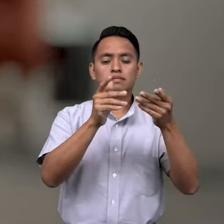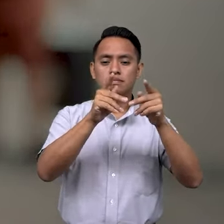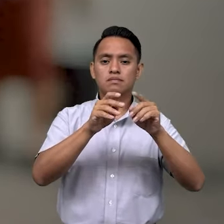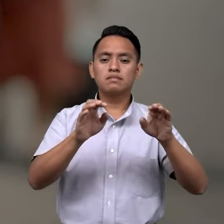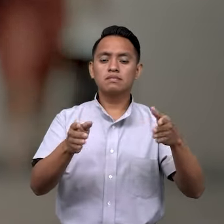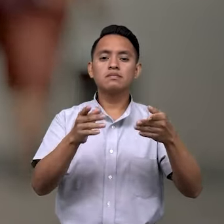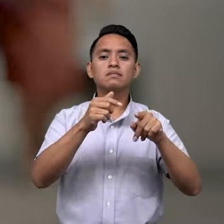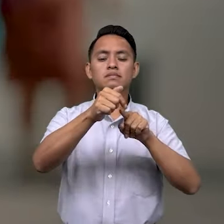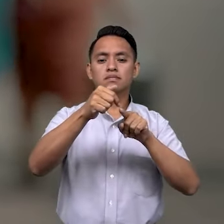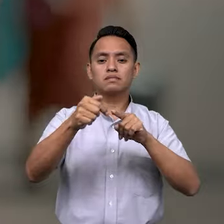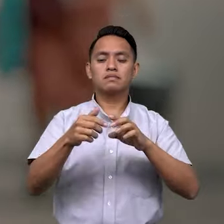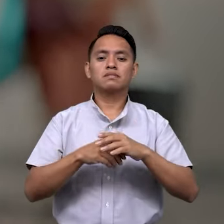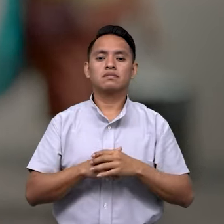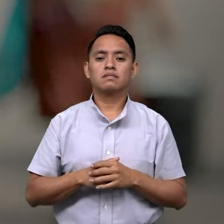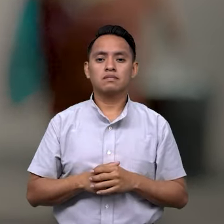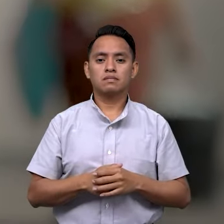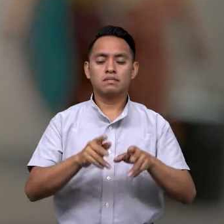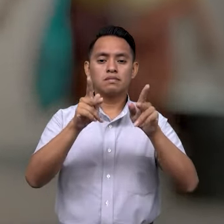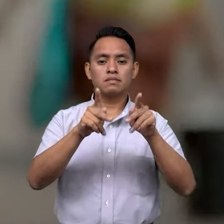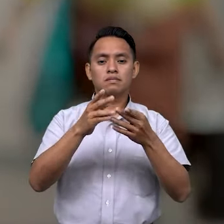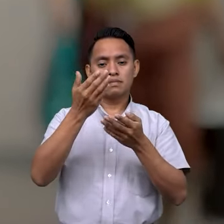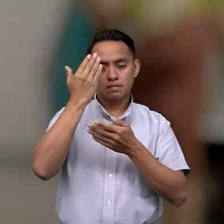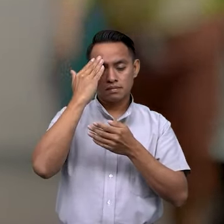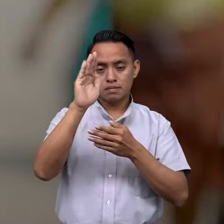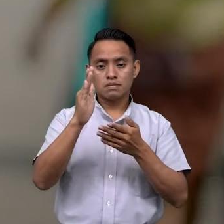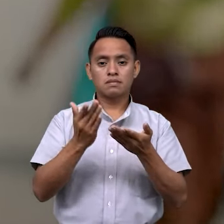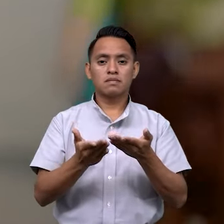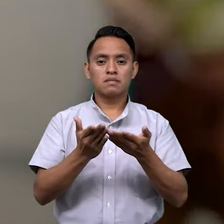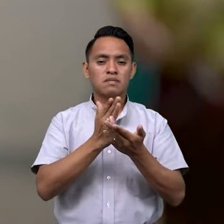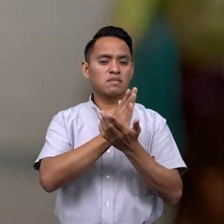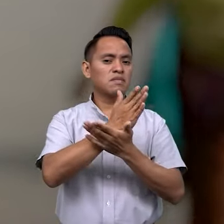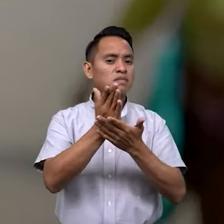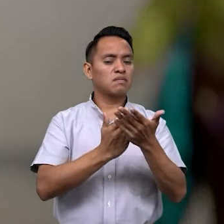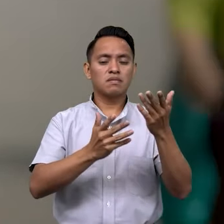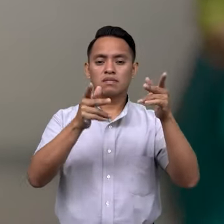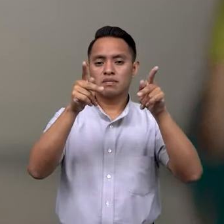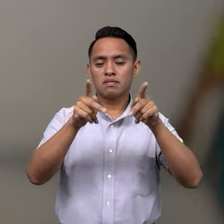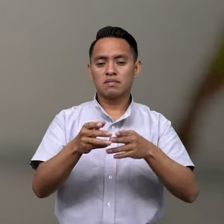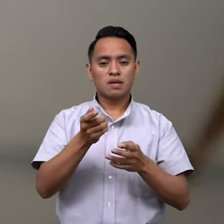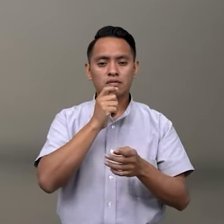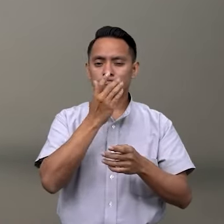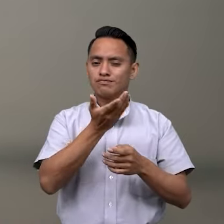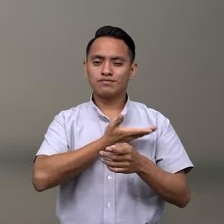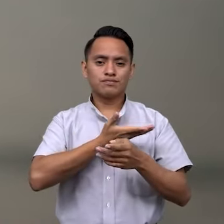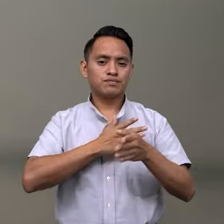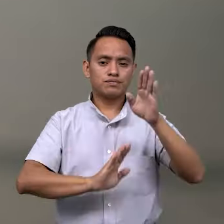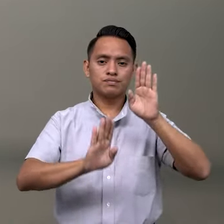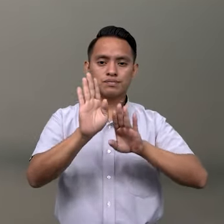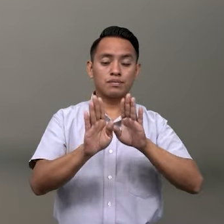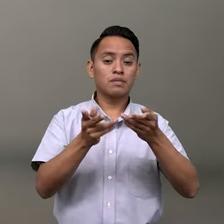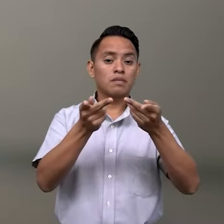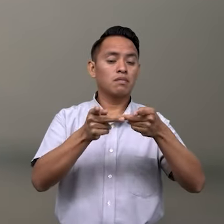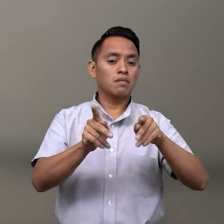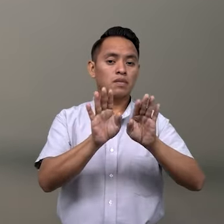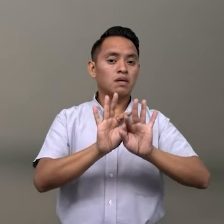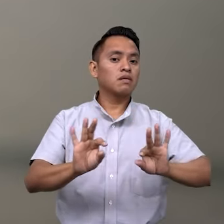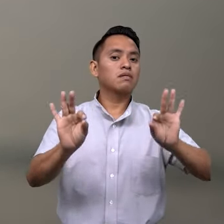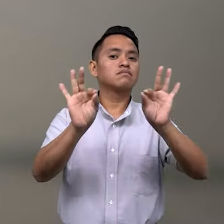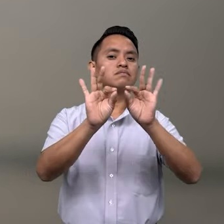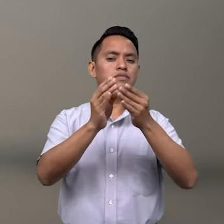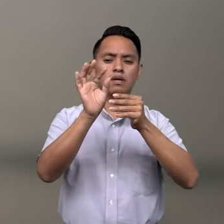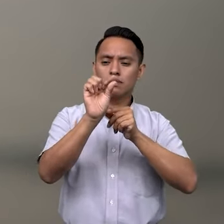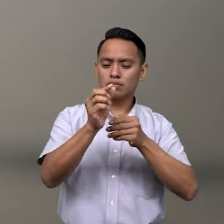municipal multiamenaza. La gente se ha empapado. Hay veces que la gente no le gusta participar en los ejercicios de salvaguarda de la vida, pero está notando y ahí se están empapando del